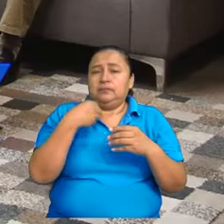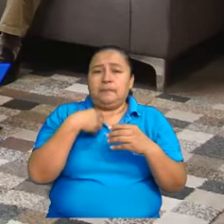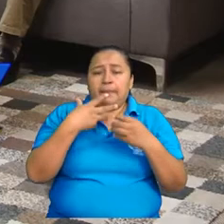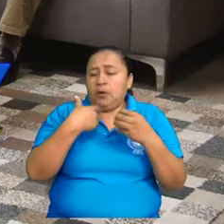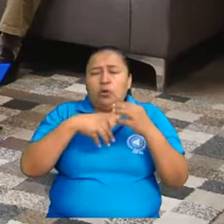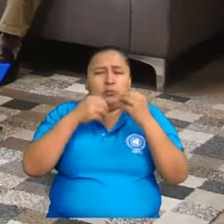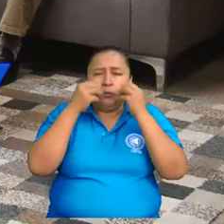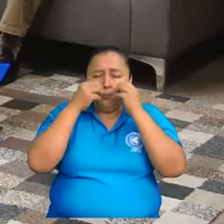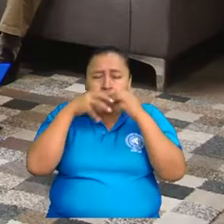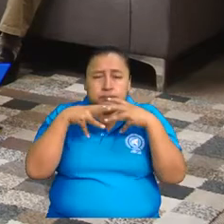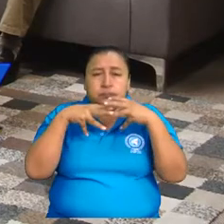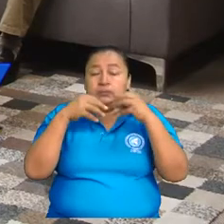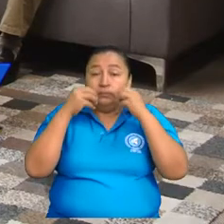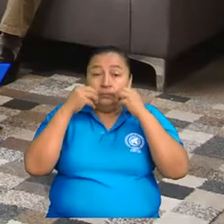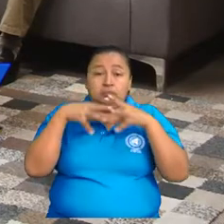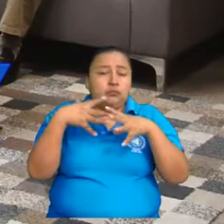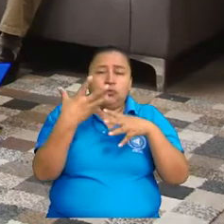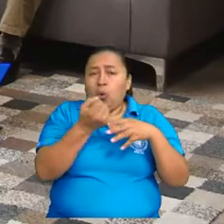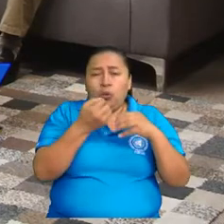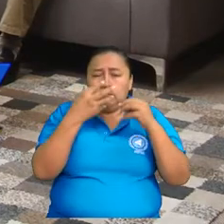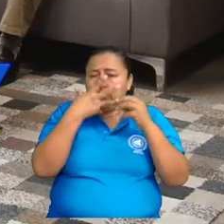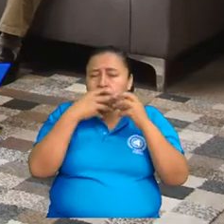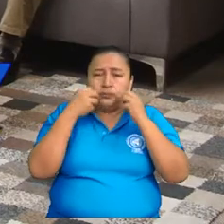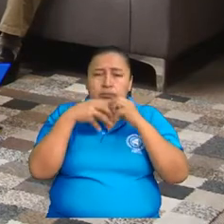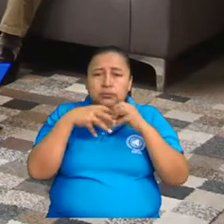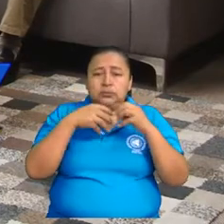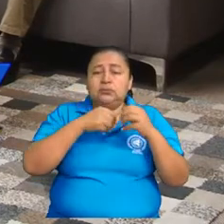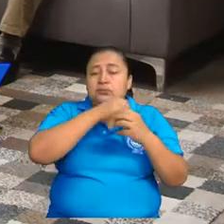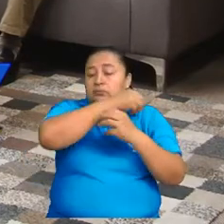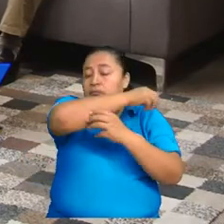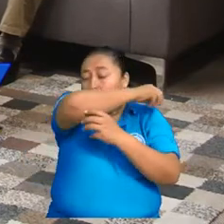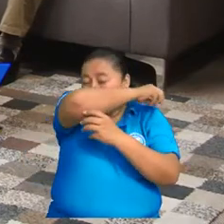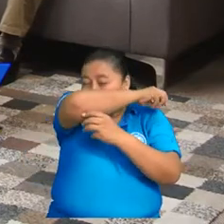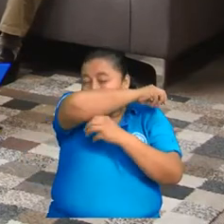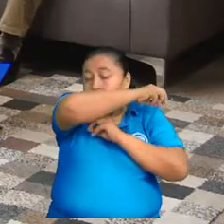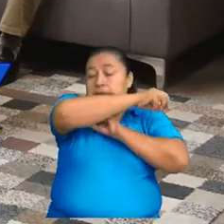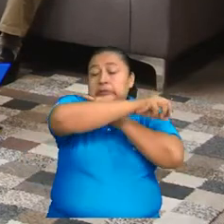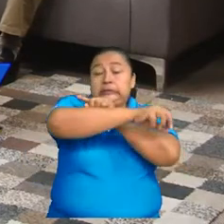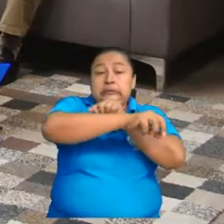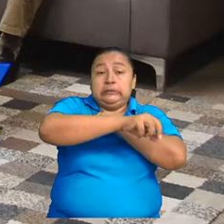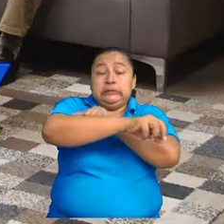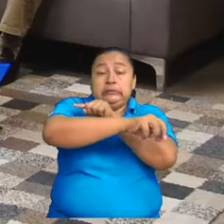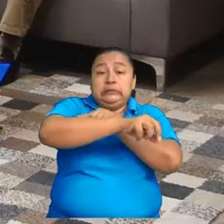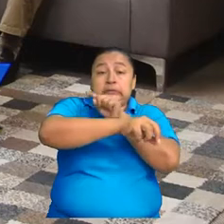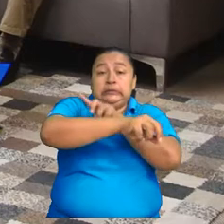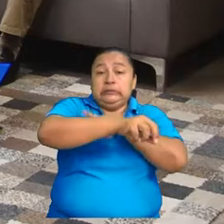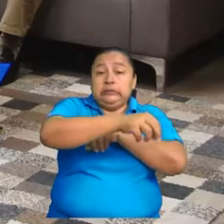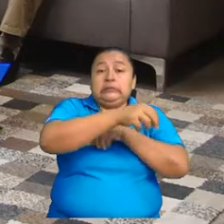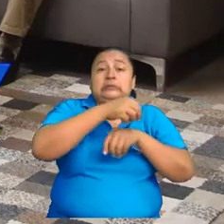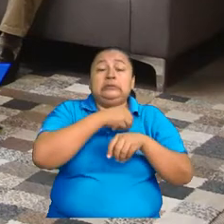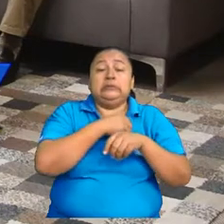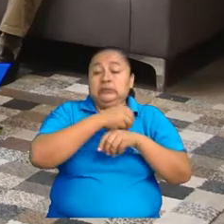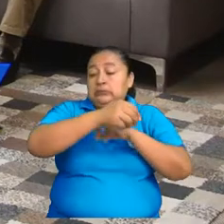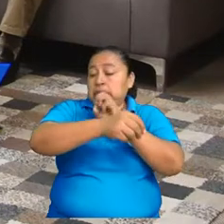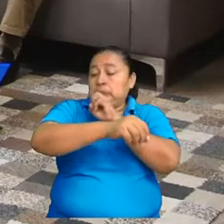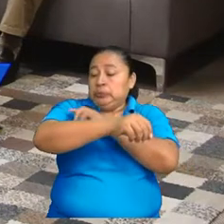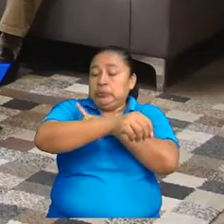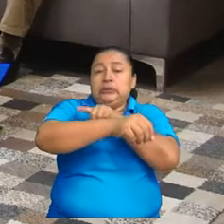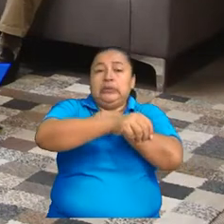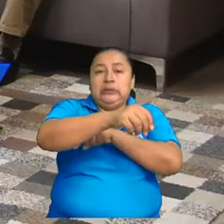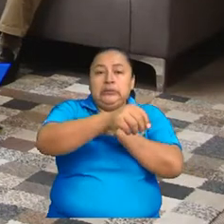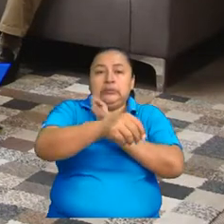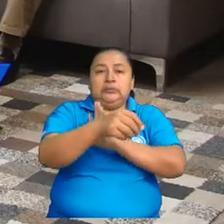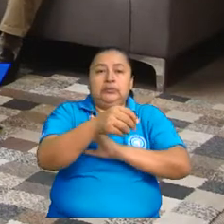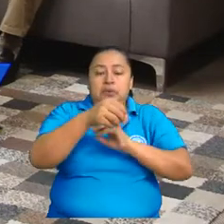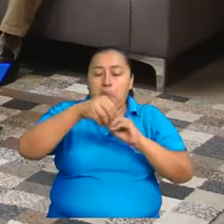las secreciones que nasales que exhalé o saqué se van